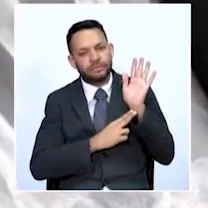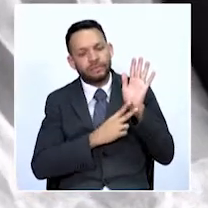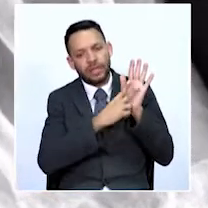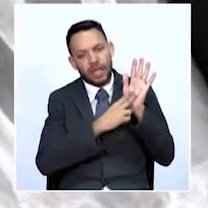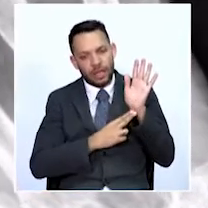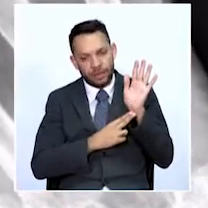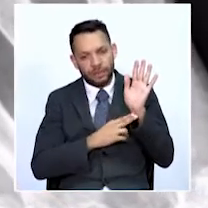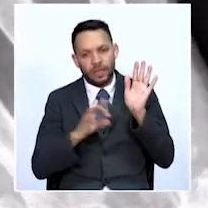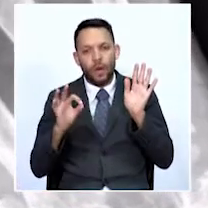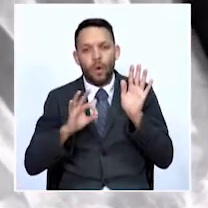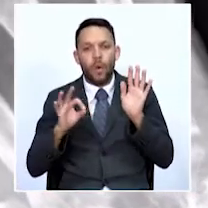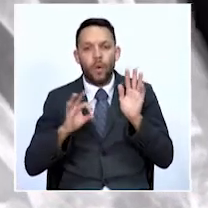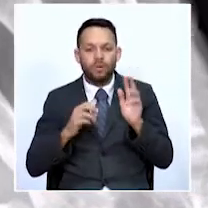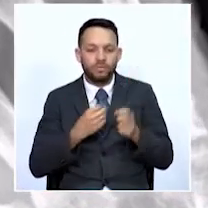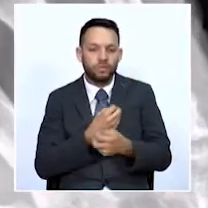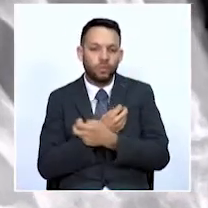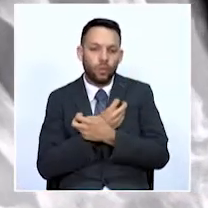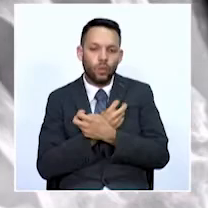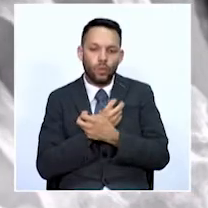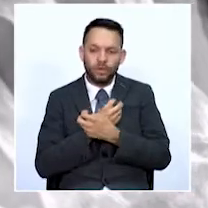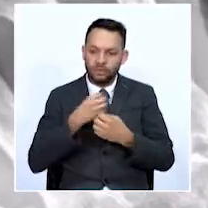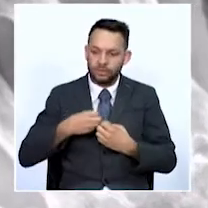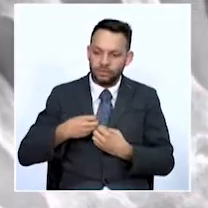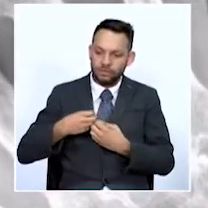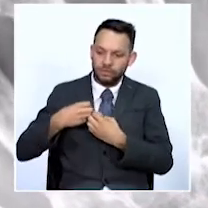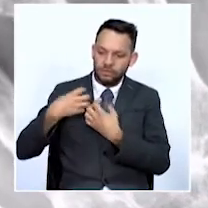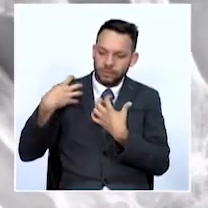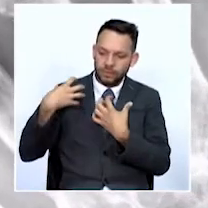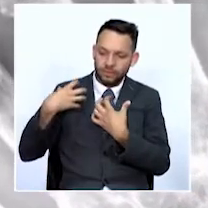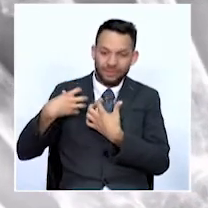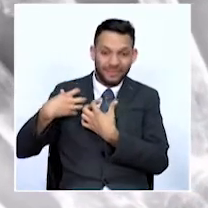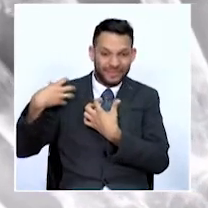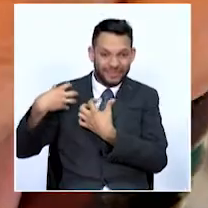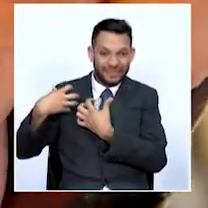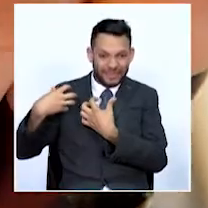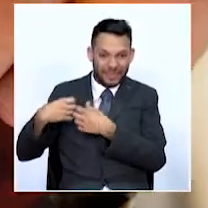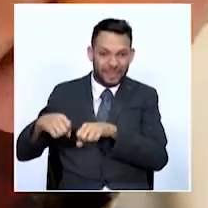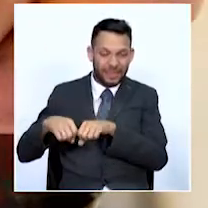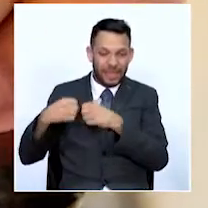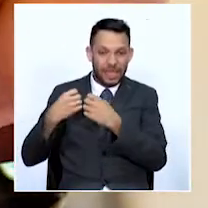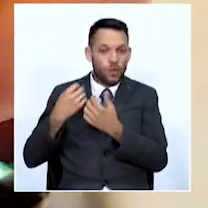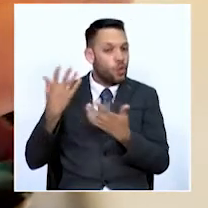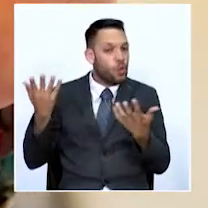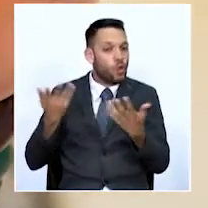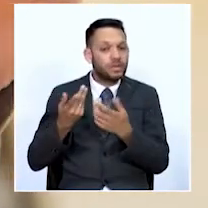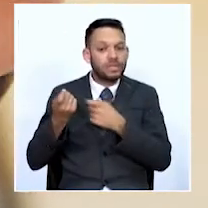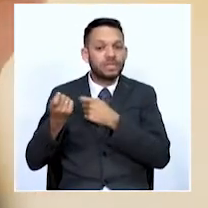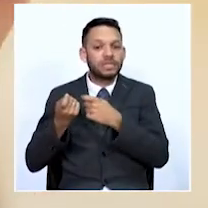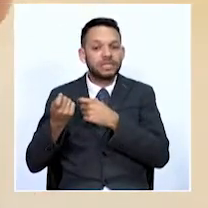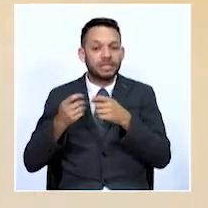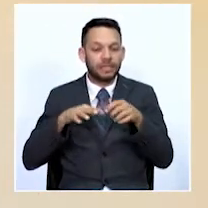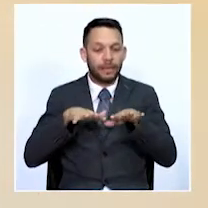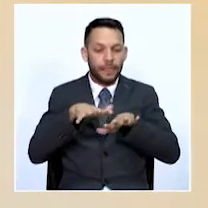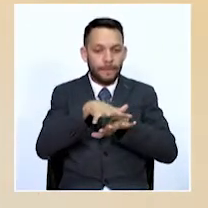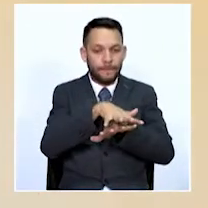otro, artritis. Que se deforman ¿cuáles articulaciones? Las que están cerquita a las